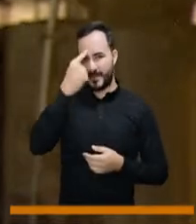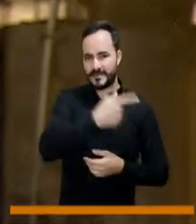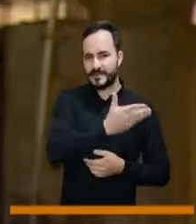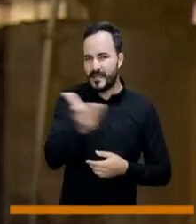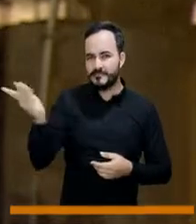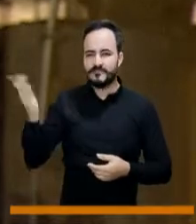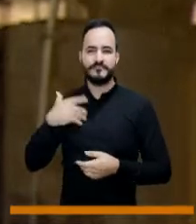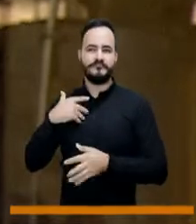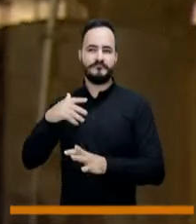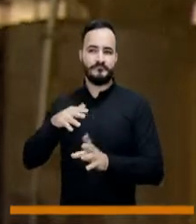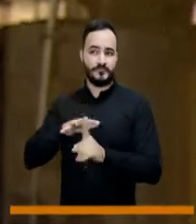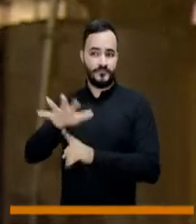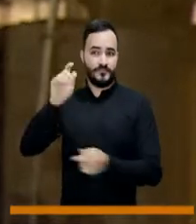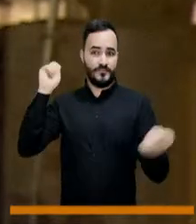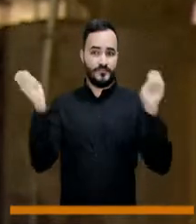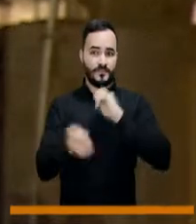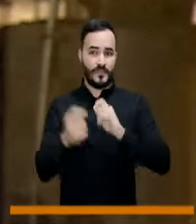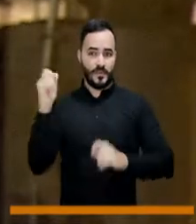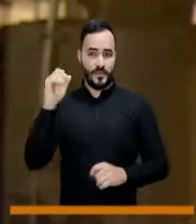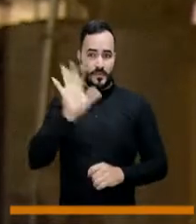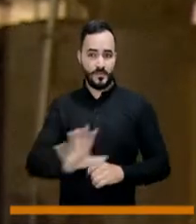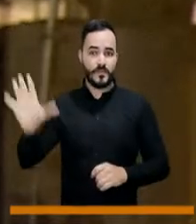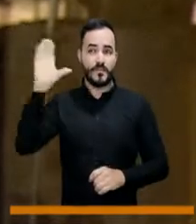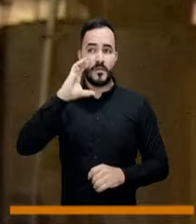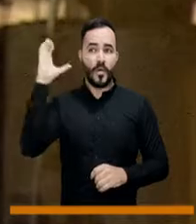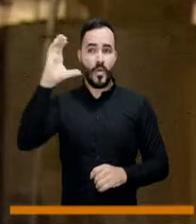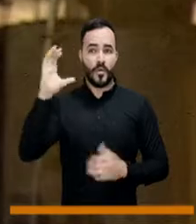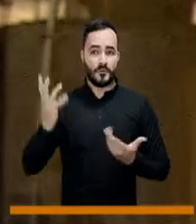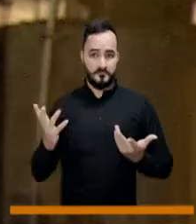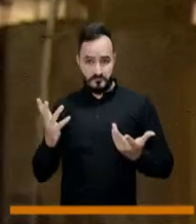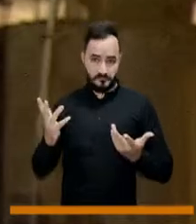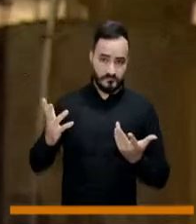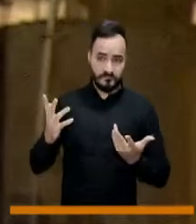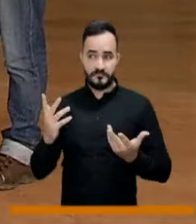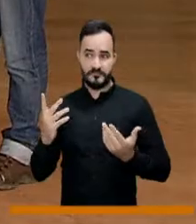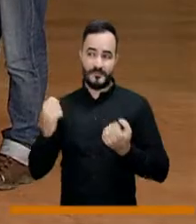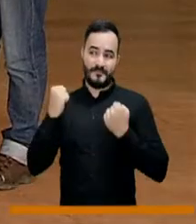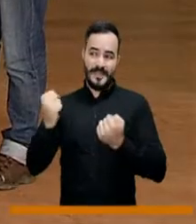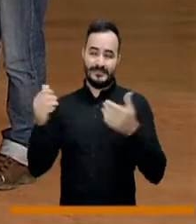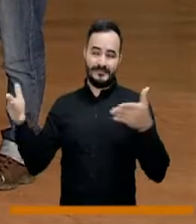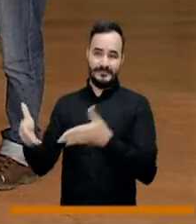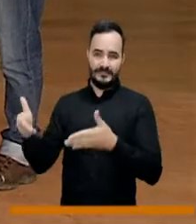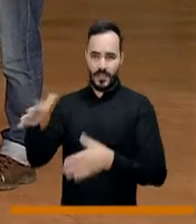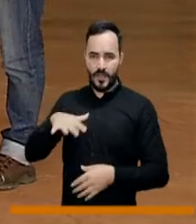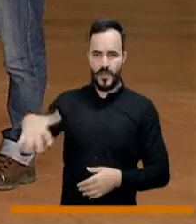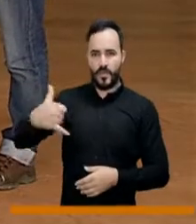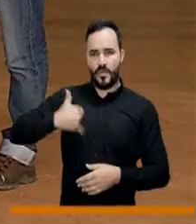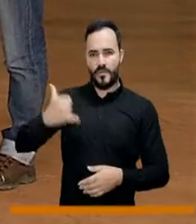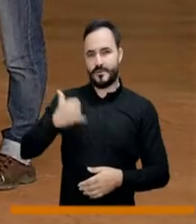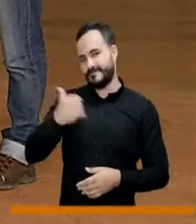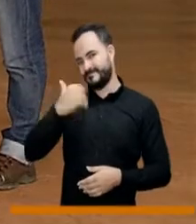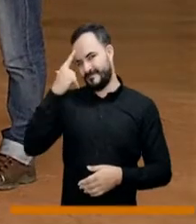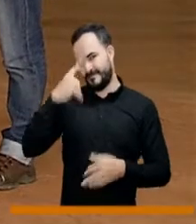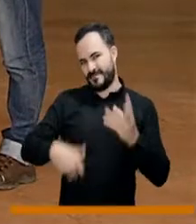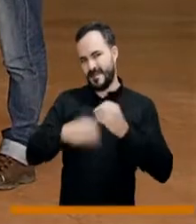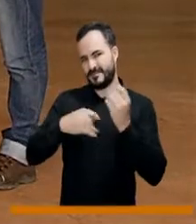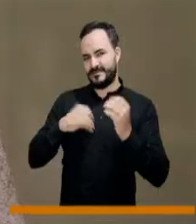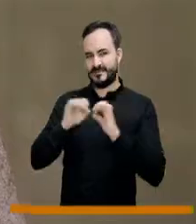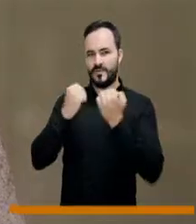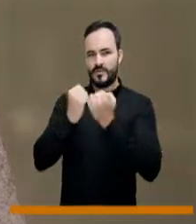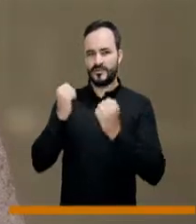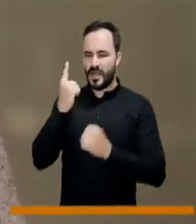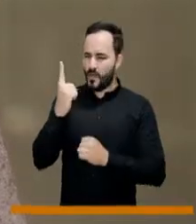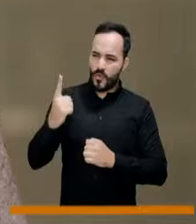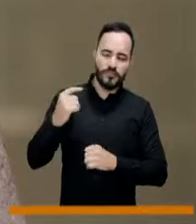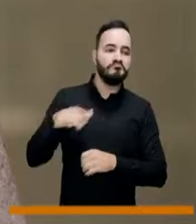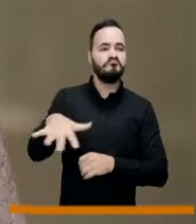¿qué tanto esperamos pueda cambiar el país, sobre todo por los jóvenes, siendo usted, como decíamos también, el